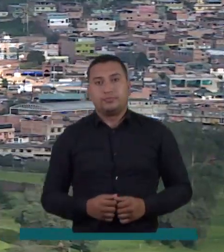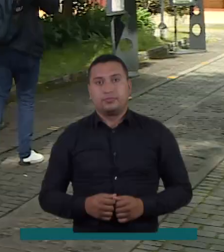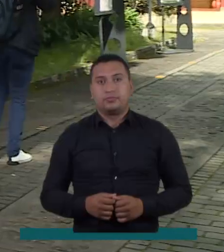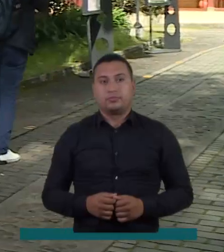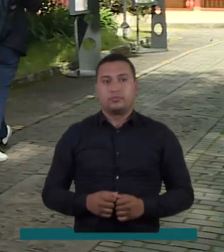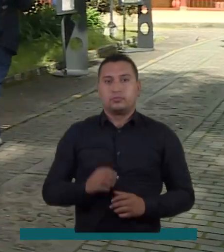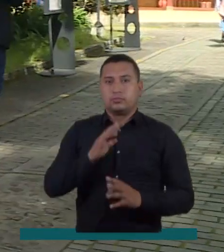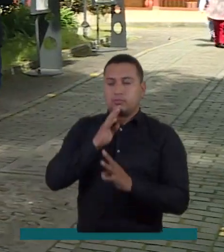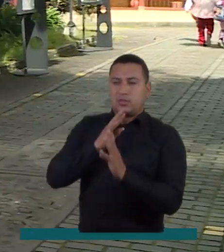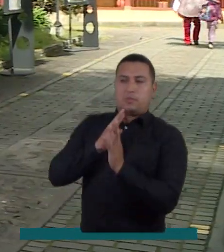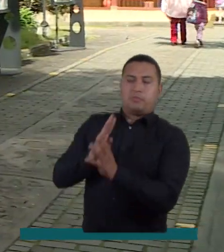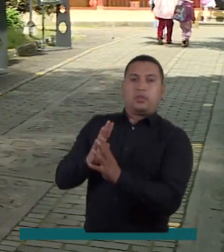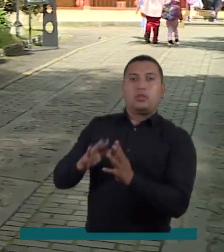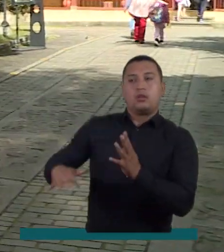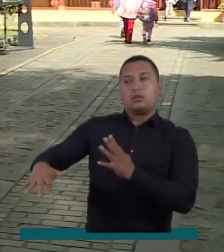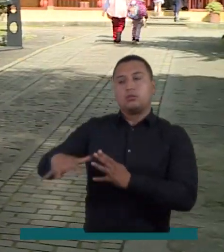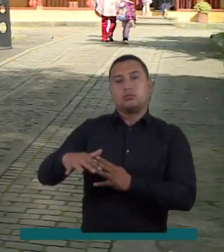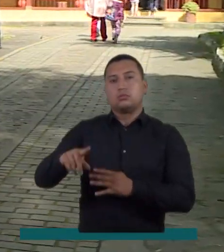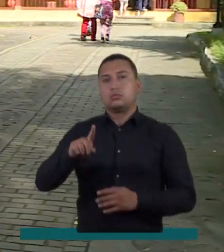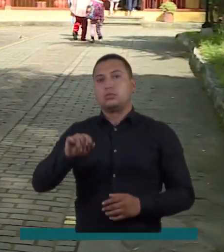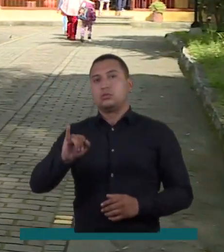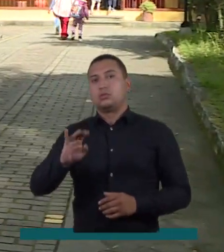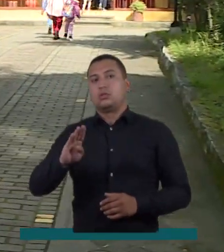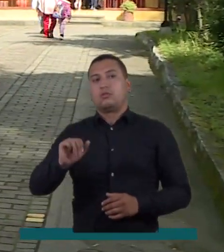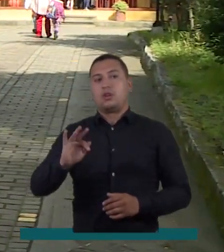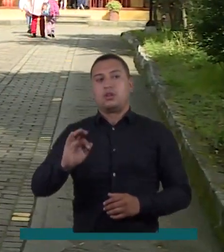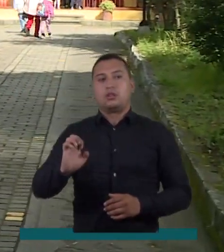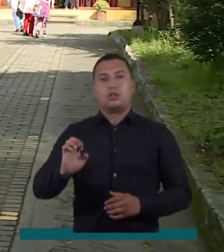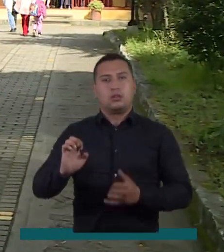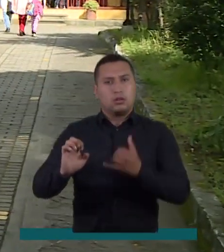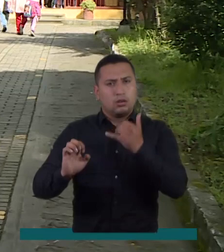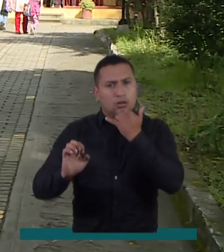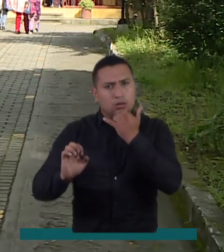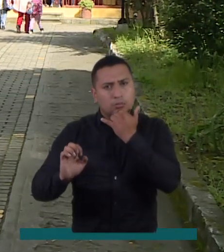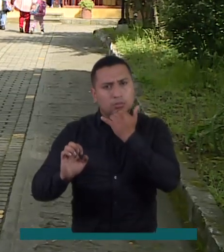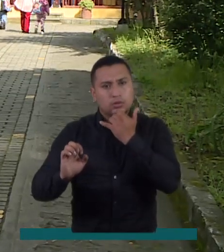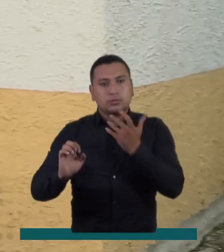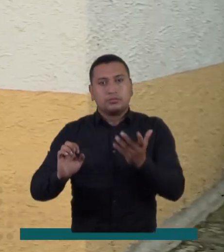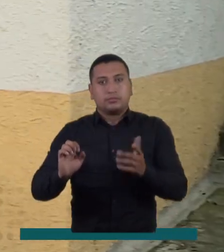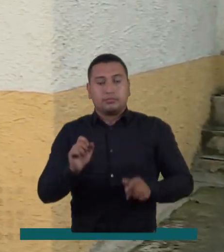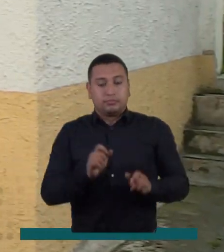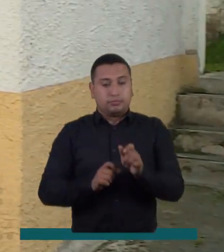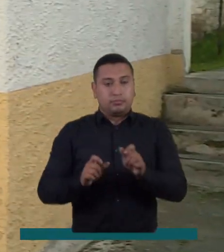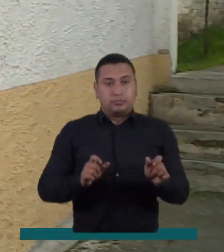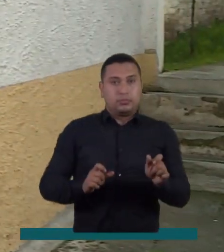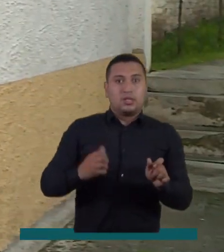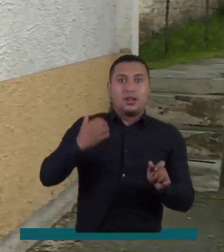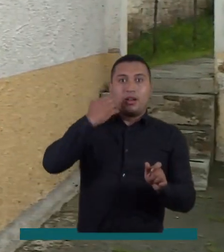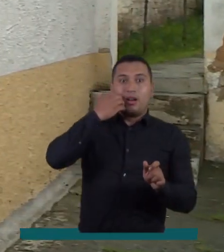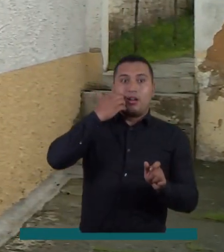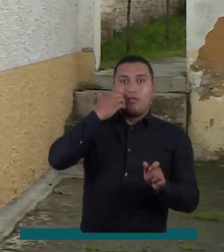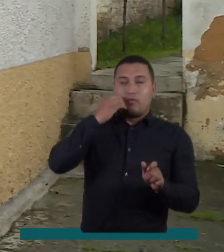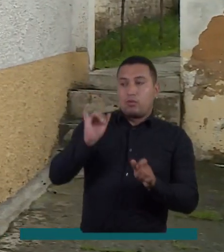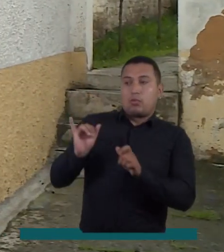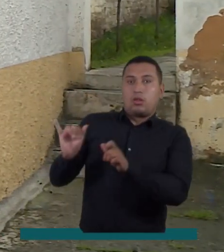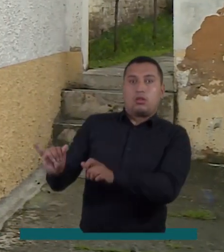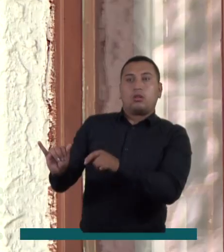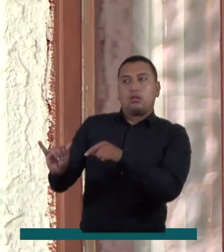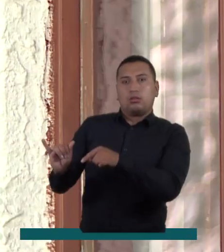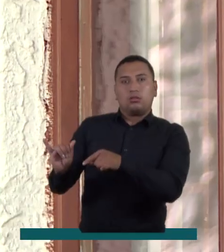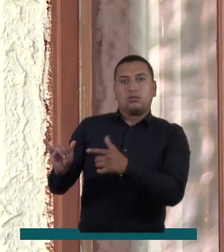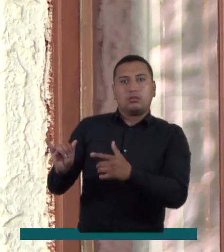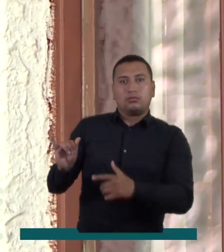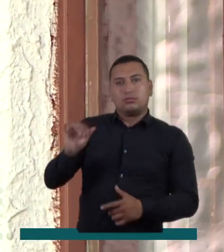Abandono en Cibaté. Las autoridades de salud están en alerta porque cada vez son más los pacientes abandonados en el centro psiquiátrico de este